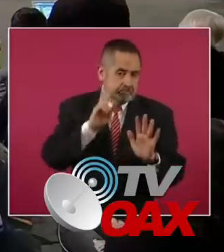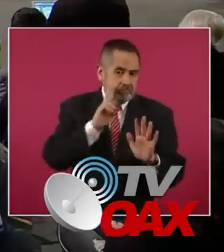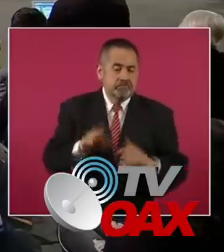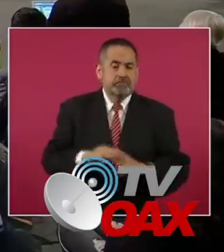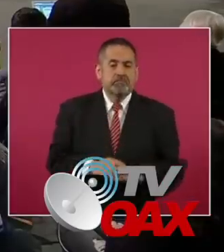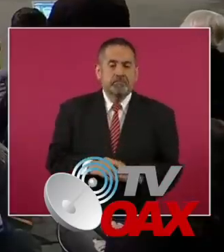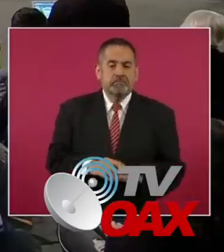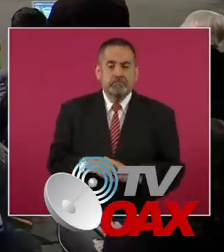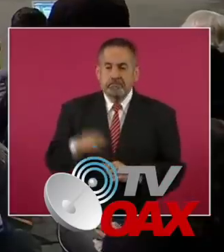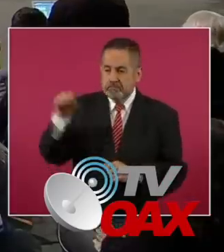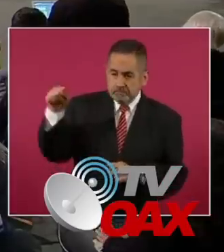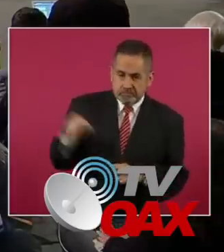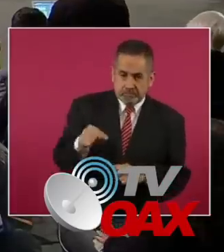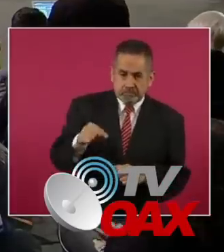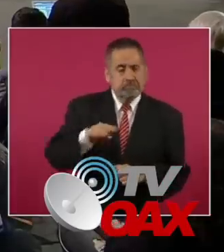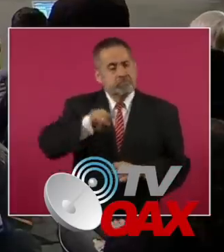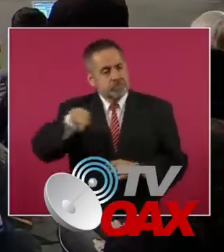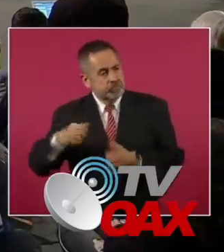Para meterlo por aquí.